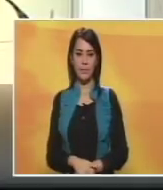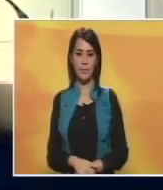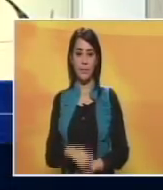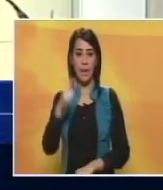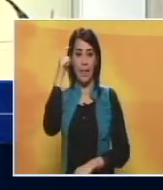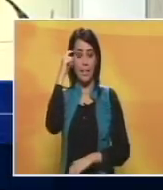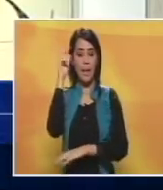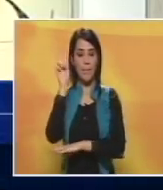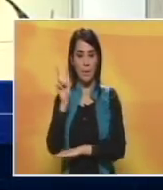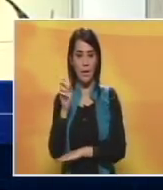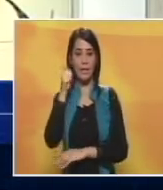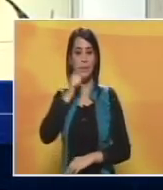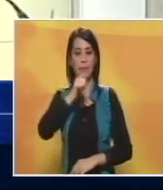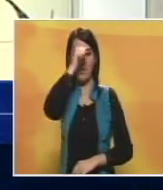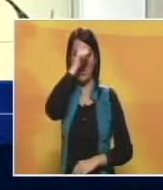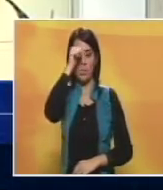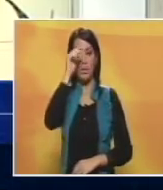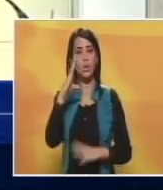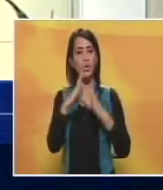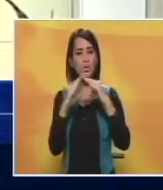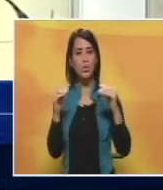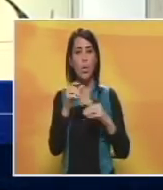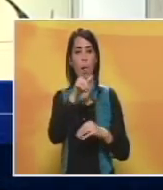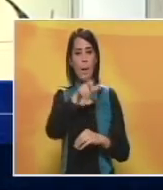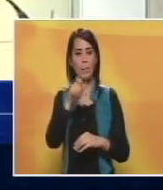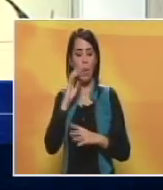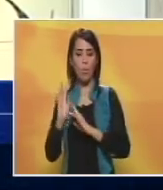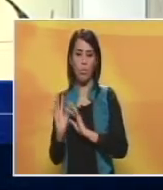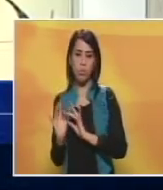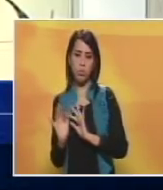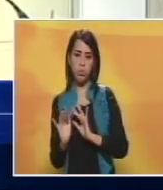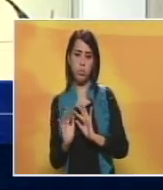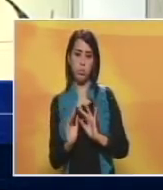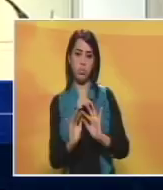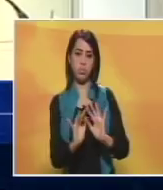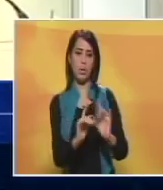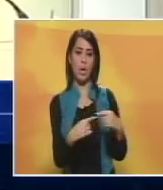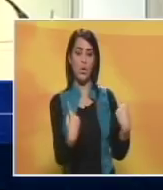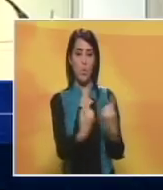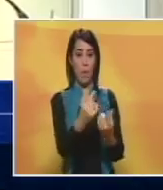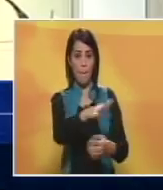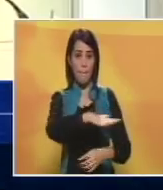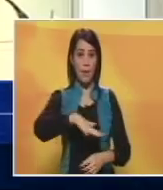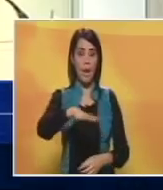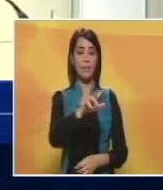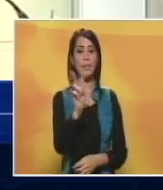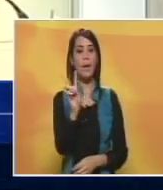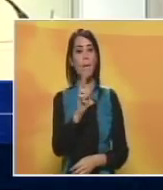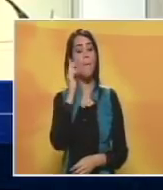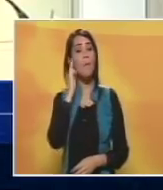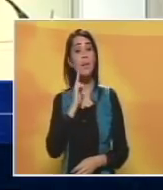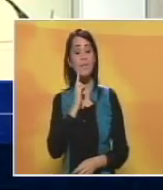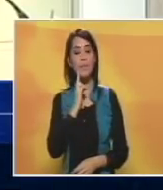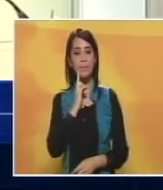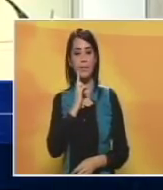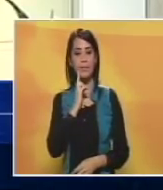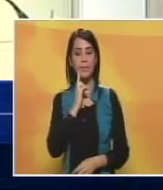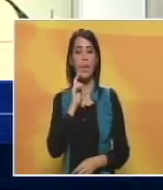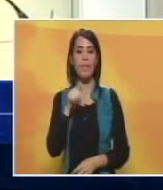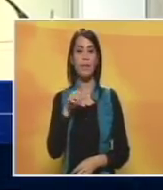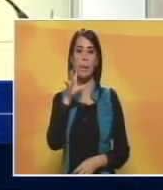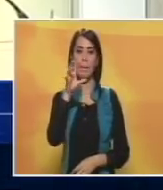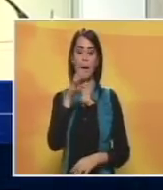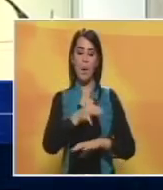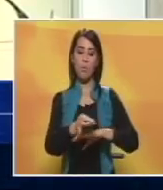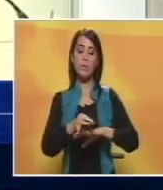día viernes, sábado y domingo todos podremos acudir a las plazas Bolívar de los municipios de nuestro país.